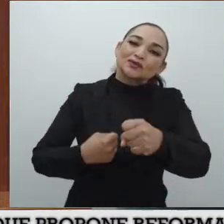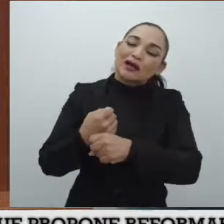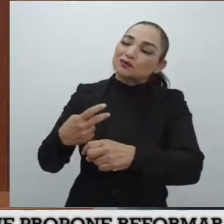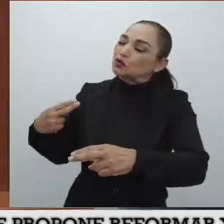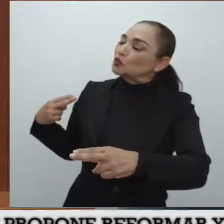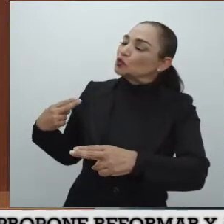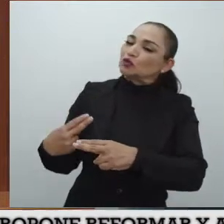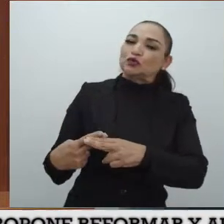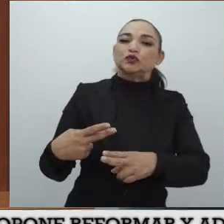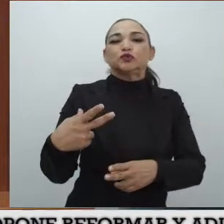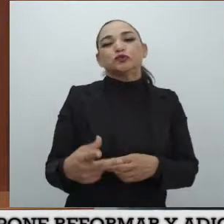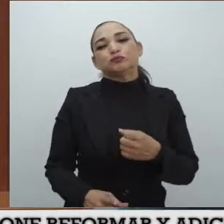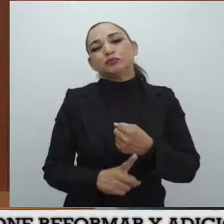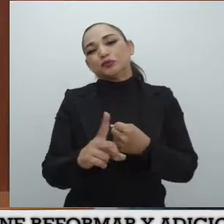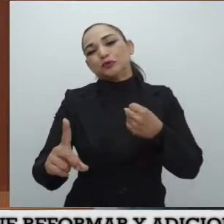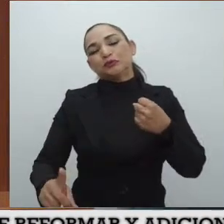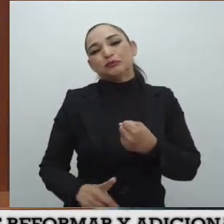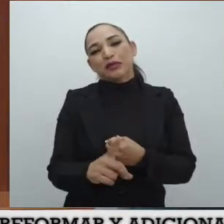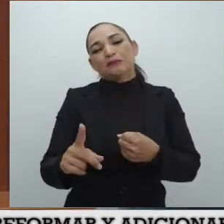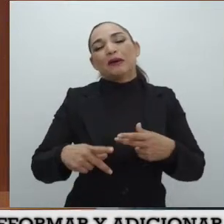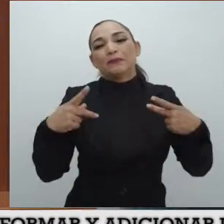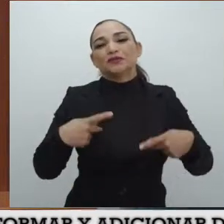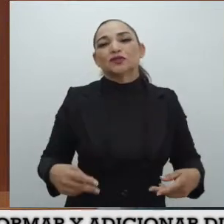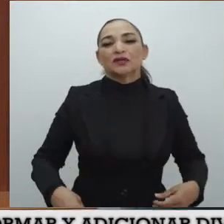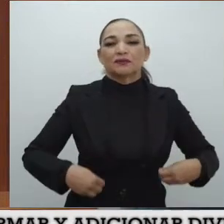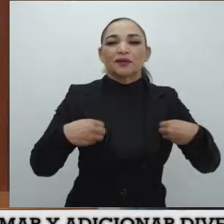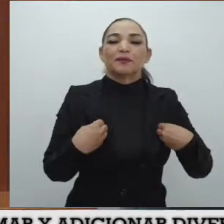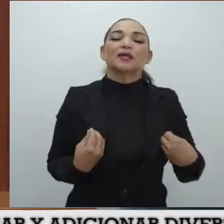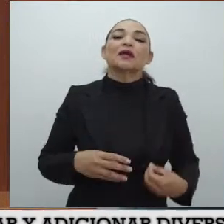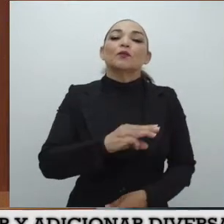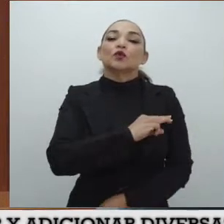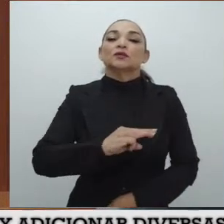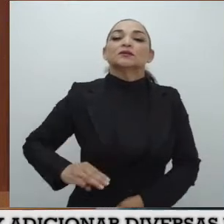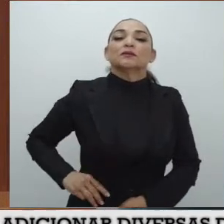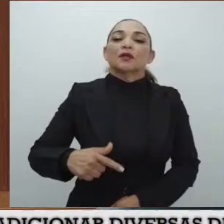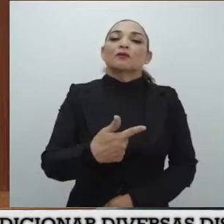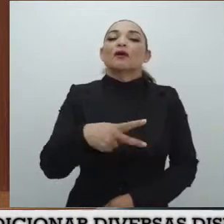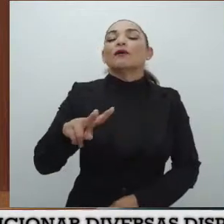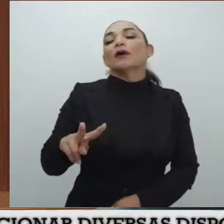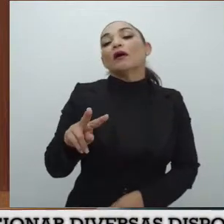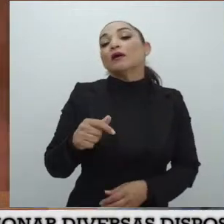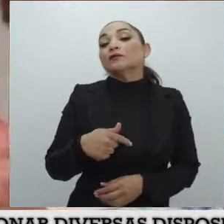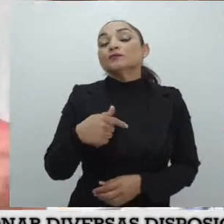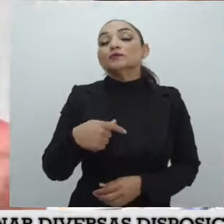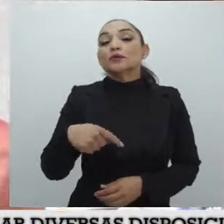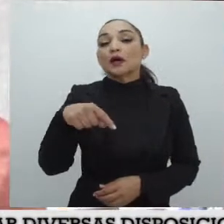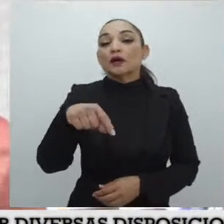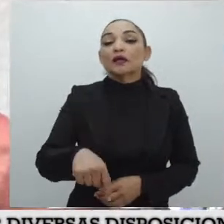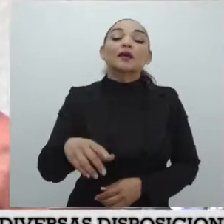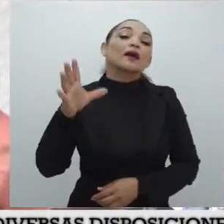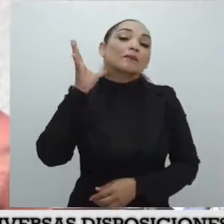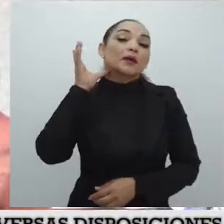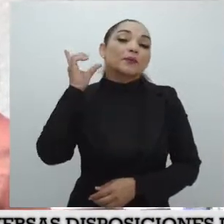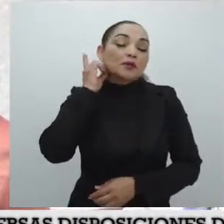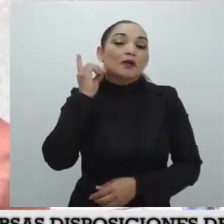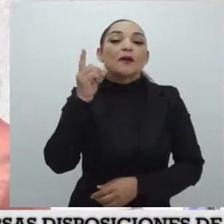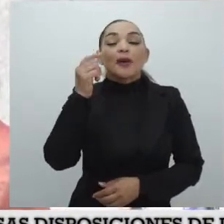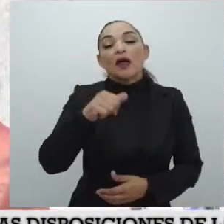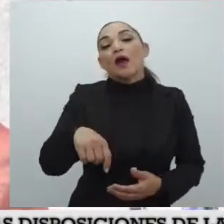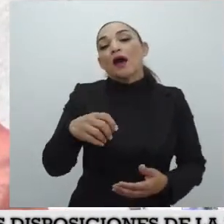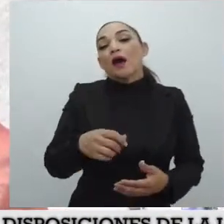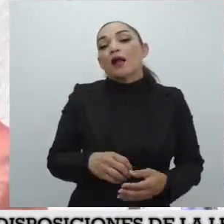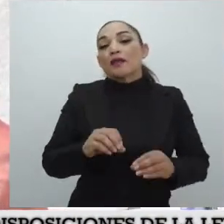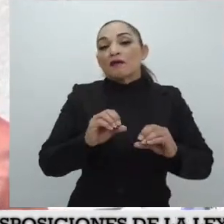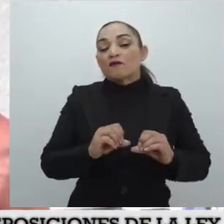guasavenses, por lo que, estando facultados en este honorable Congreso del Estado para expedir, reformar, adicionar, derogar y abrogar